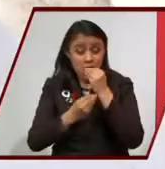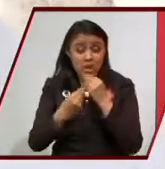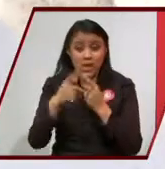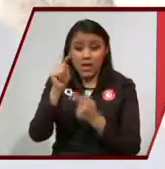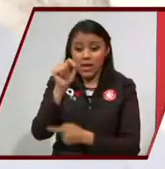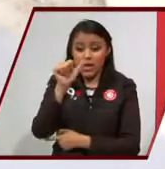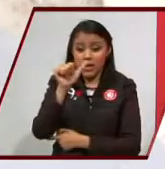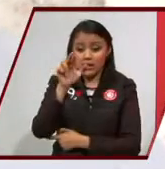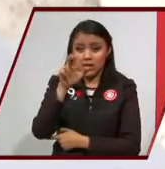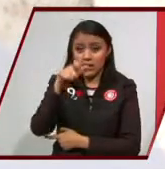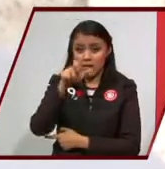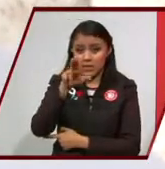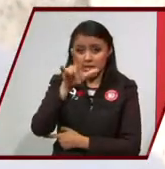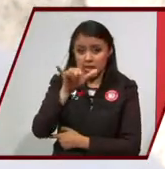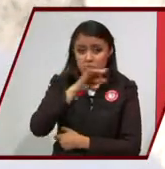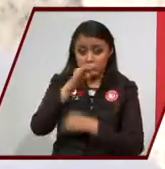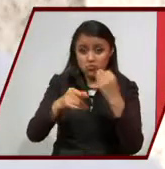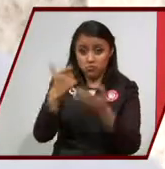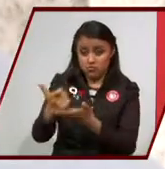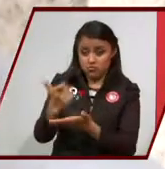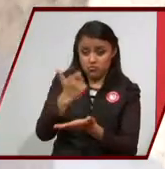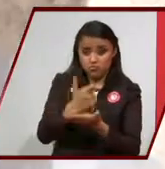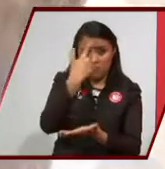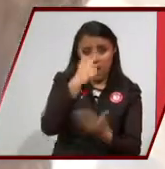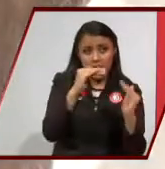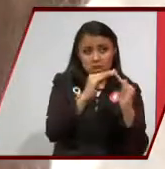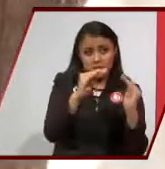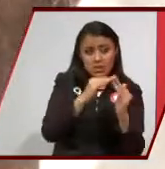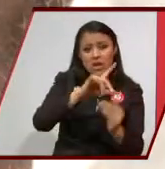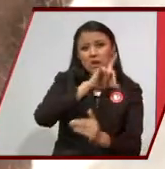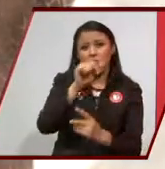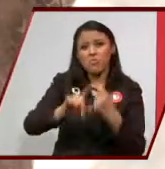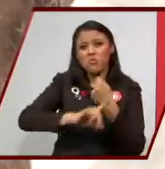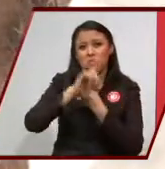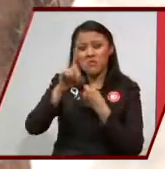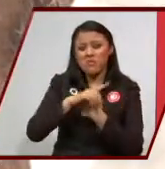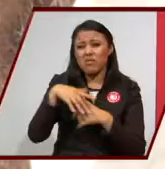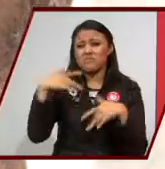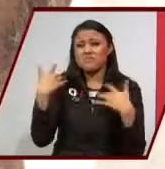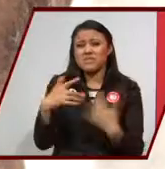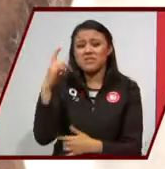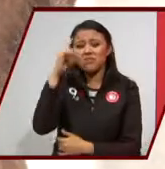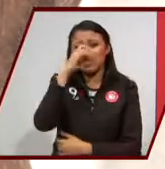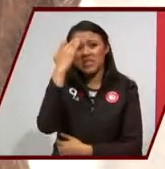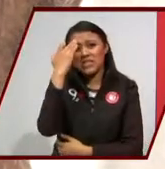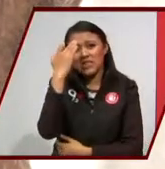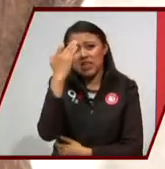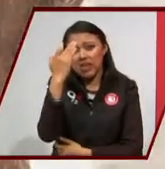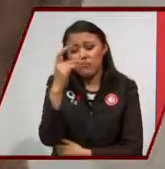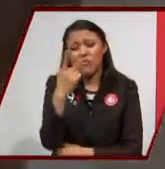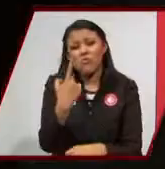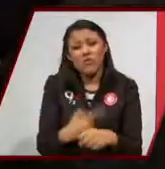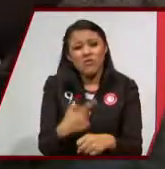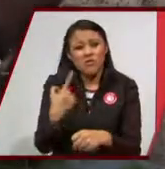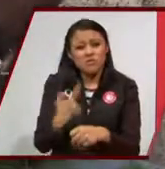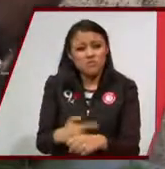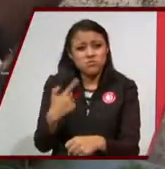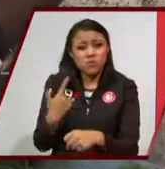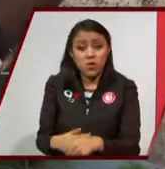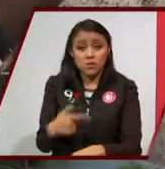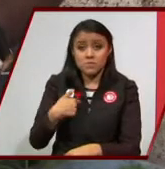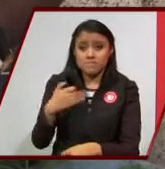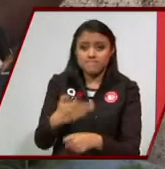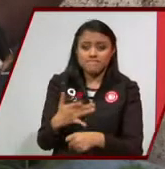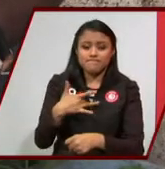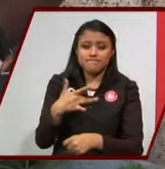era el encargado de llevar el dinero al hogar, pero después comenzó a sentir los estragos del tiempo y enfermó. Yo tengo la